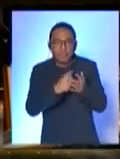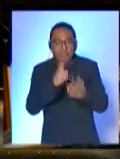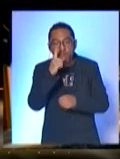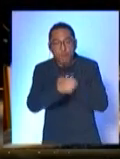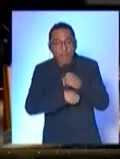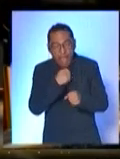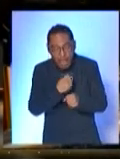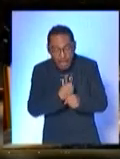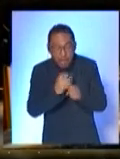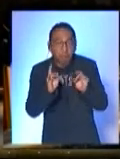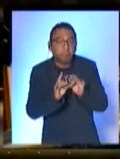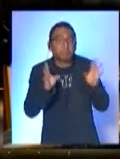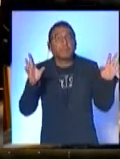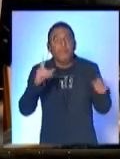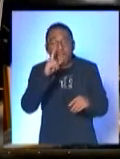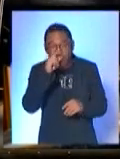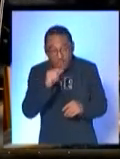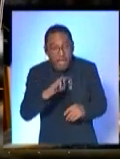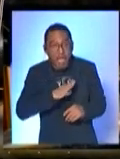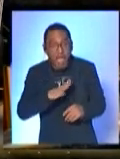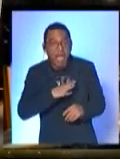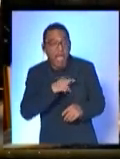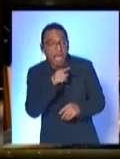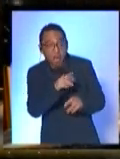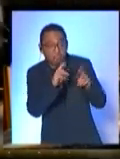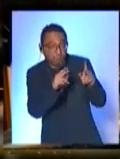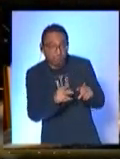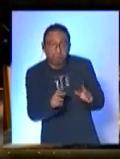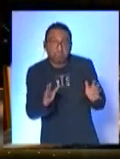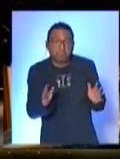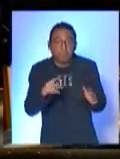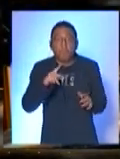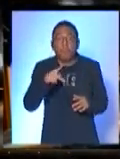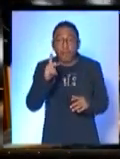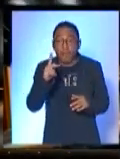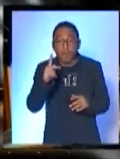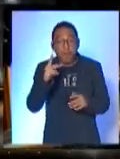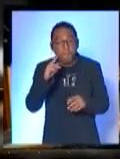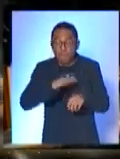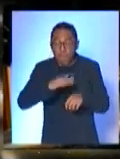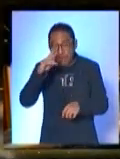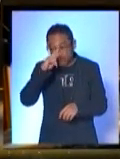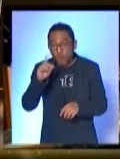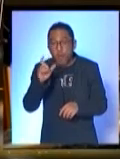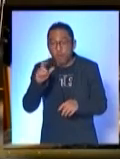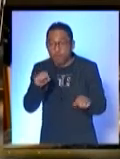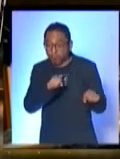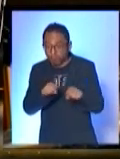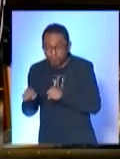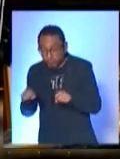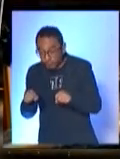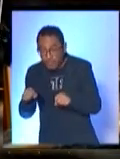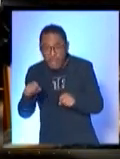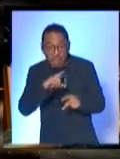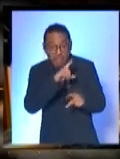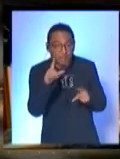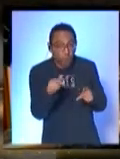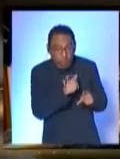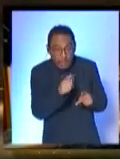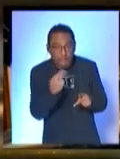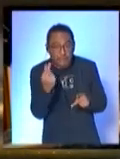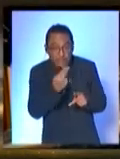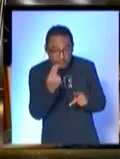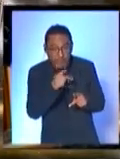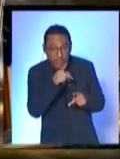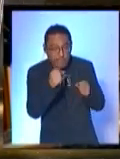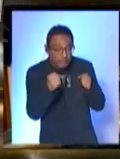fallas. No se diga después de algún sismo, ¿no? De algún sismo, pues inmediatamente los